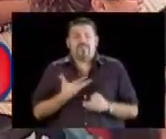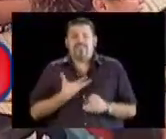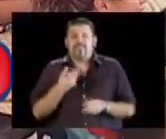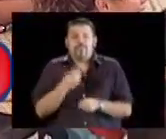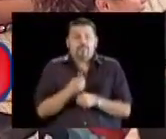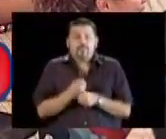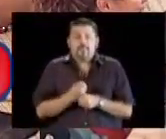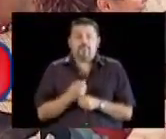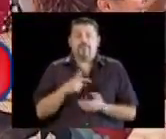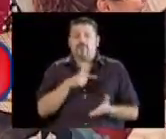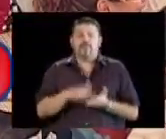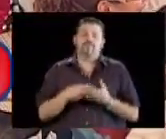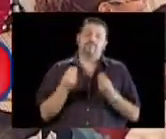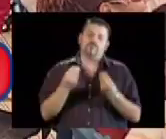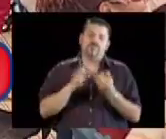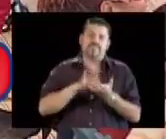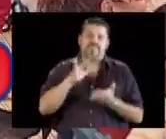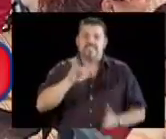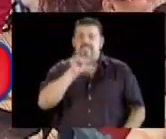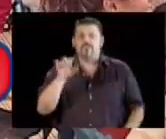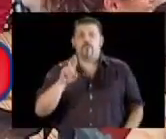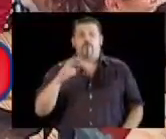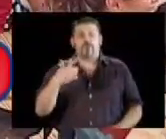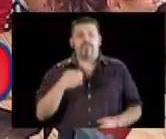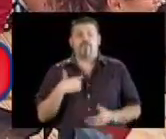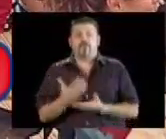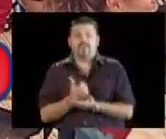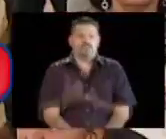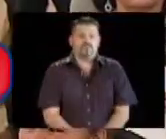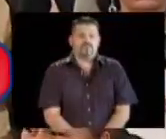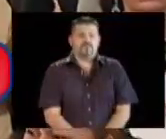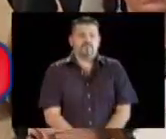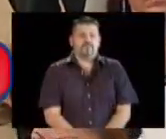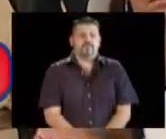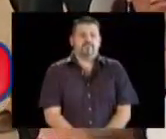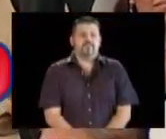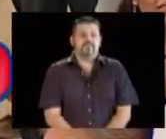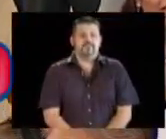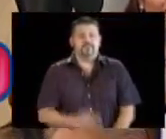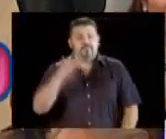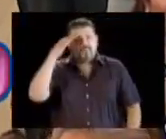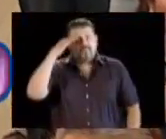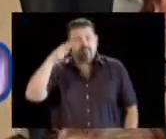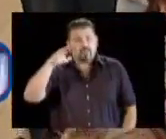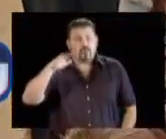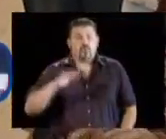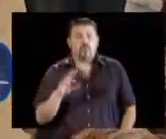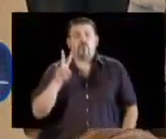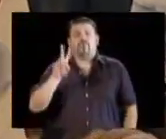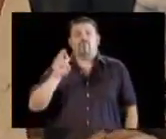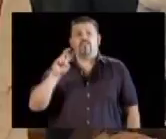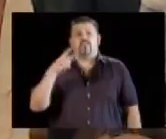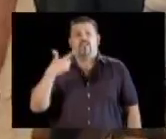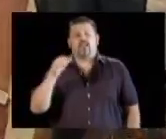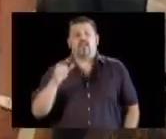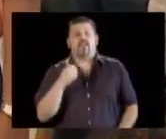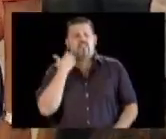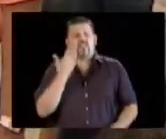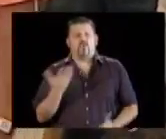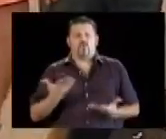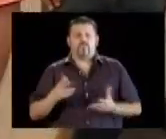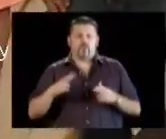mi línea. Gracias, Jorge. Gracias, Angélica. Dos. Bienvenido. Señor Vergara, quiero ser muy honesto con